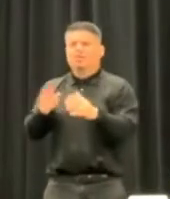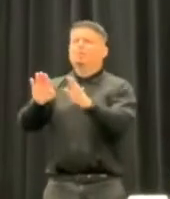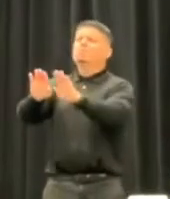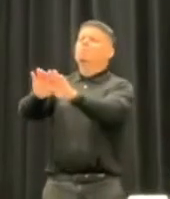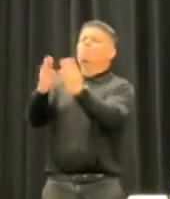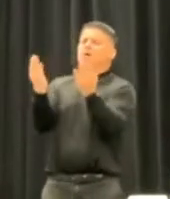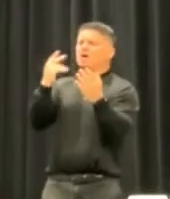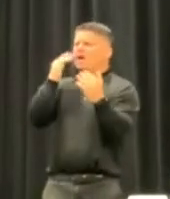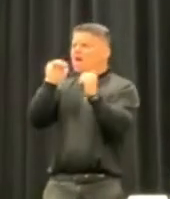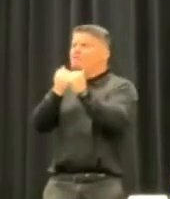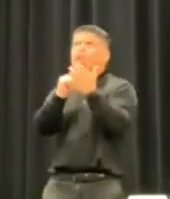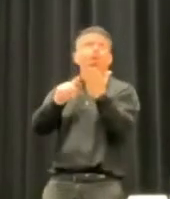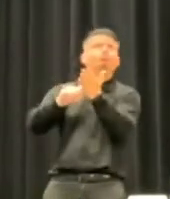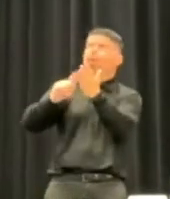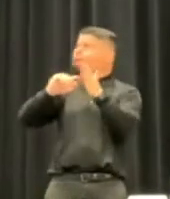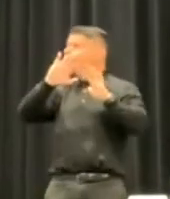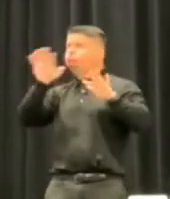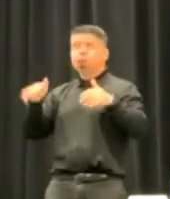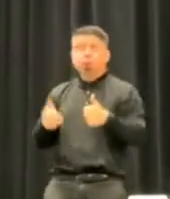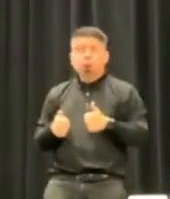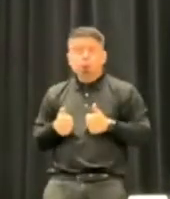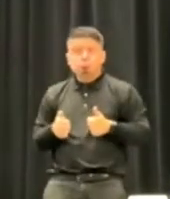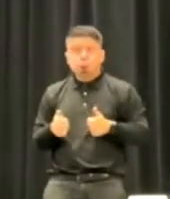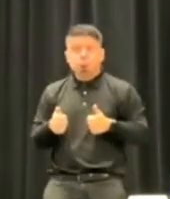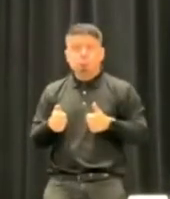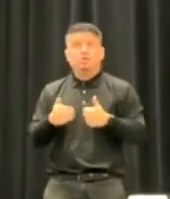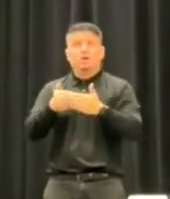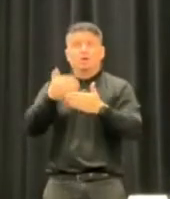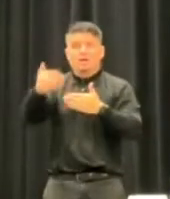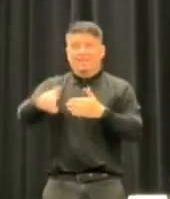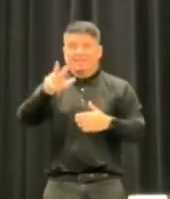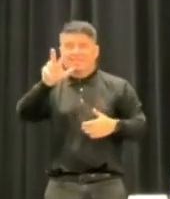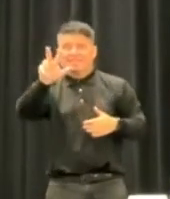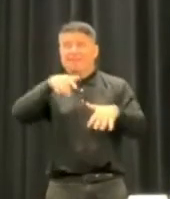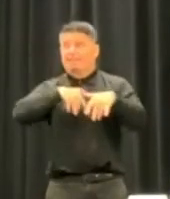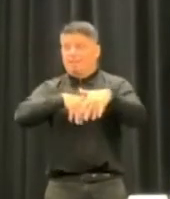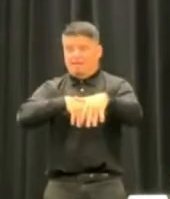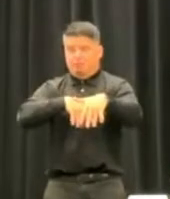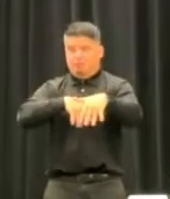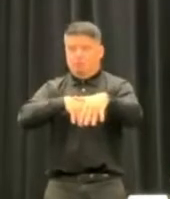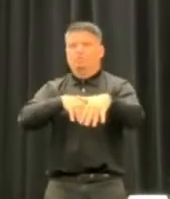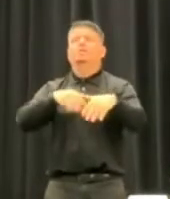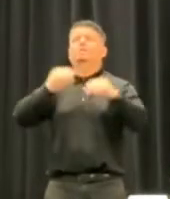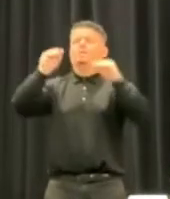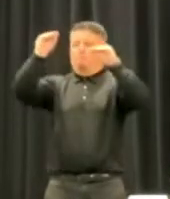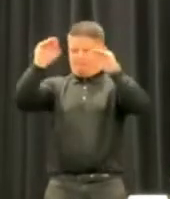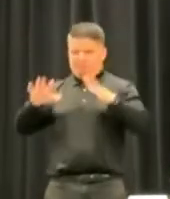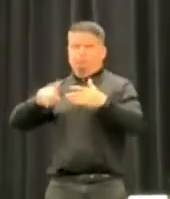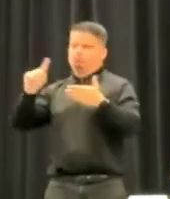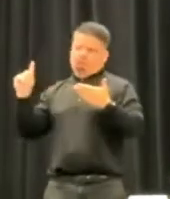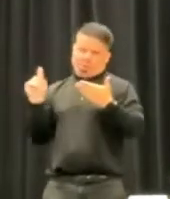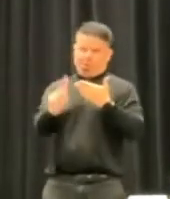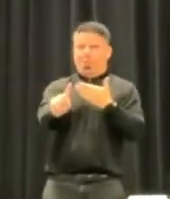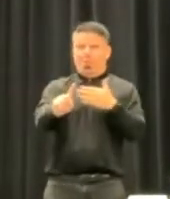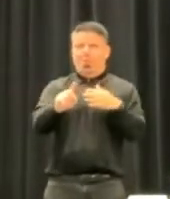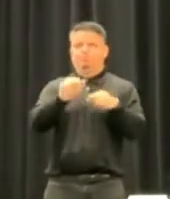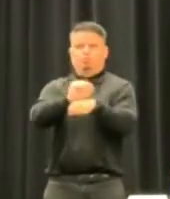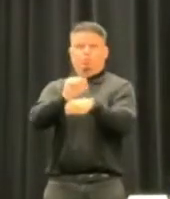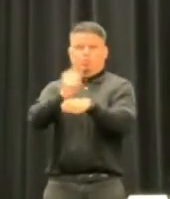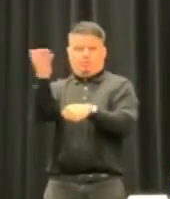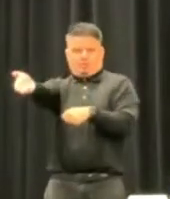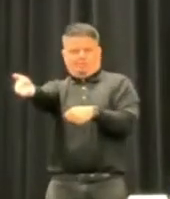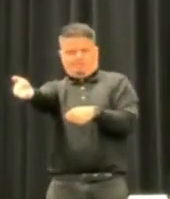3 de marzo los maestros comenzarán a ir a esas 115 facilidades que el departamento de educación identificó